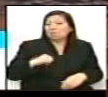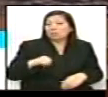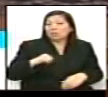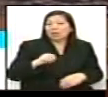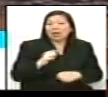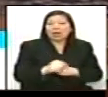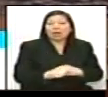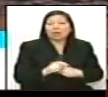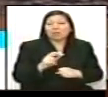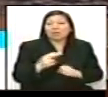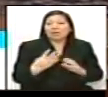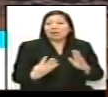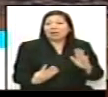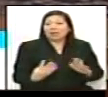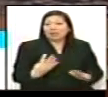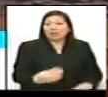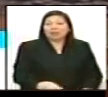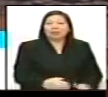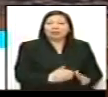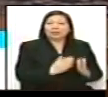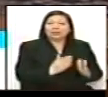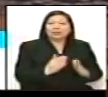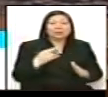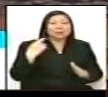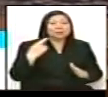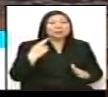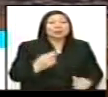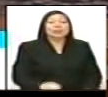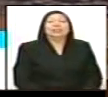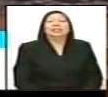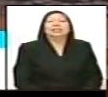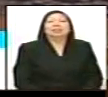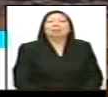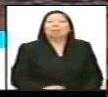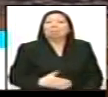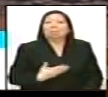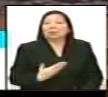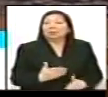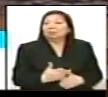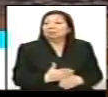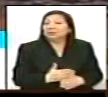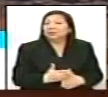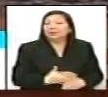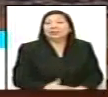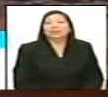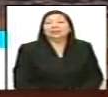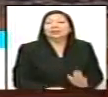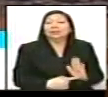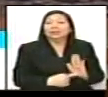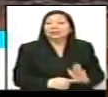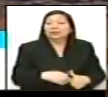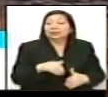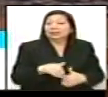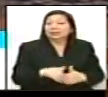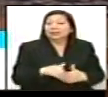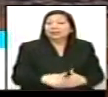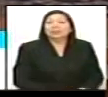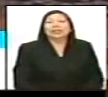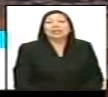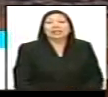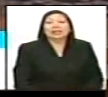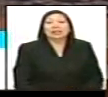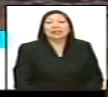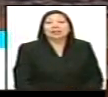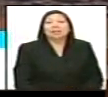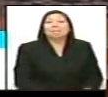del 2014 hubo una organización política que pudo participar y presentar candidatos debiéndole